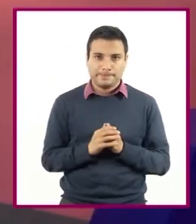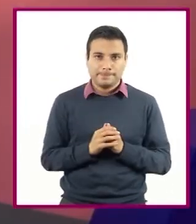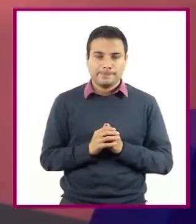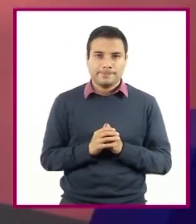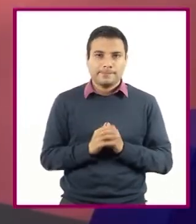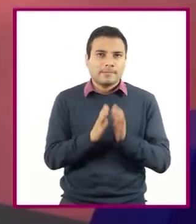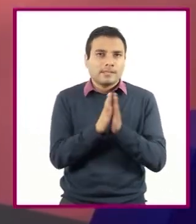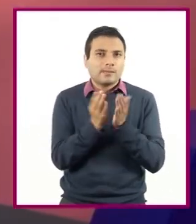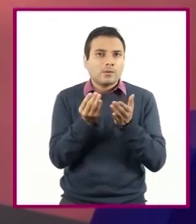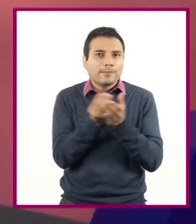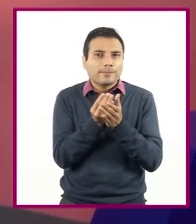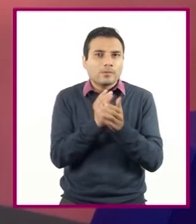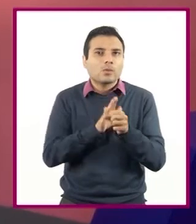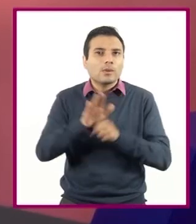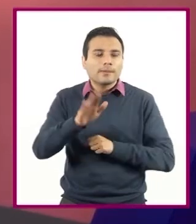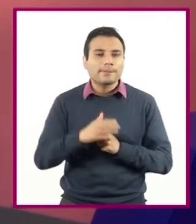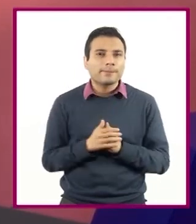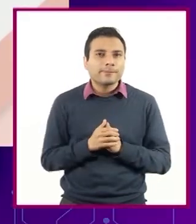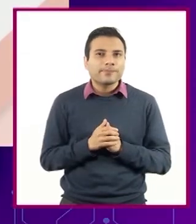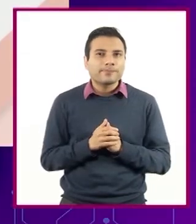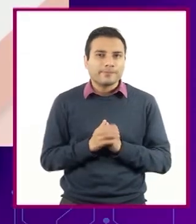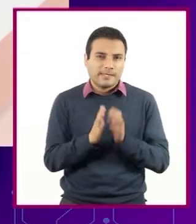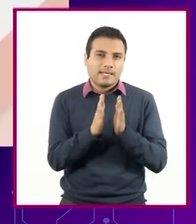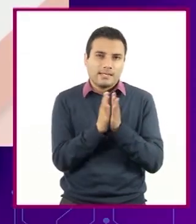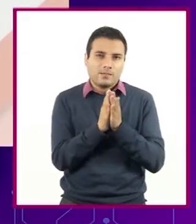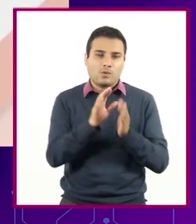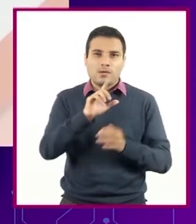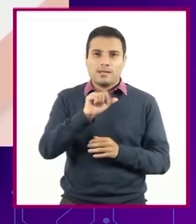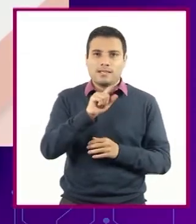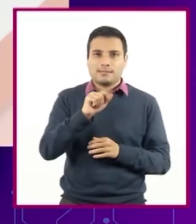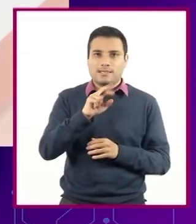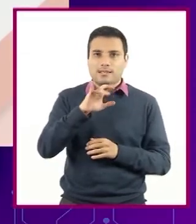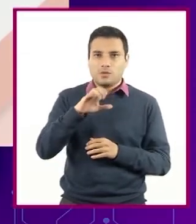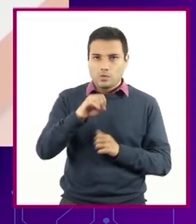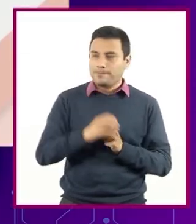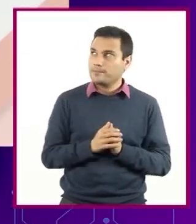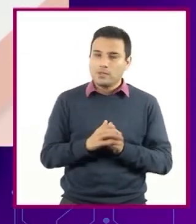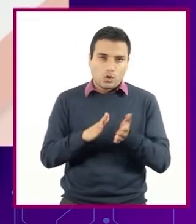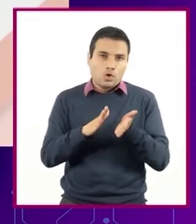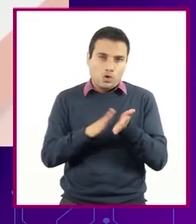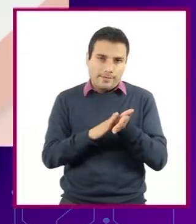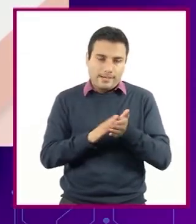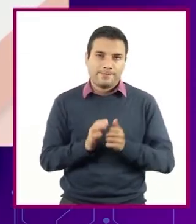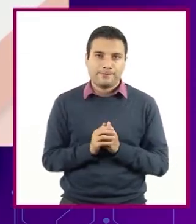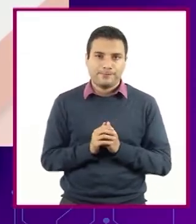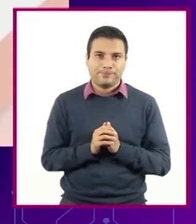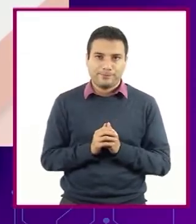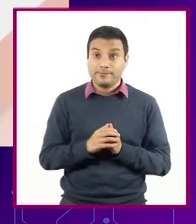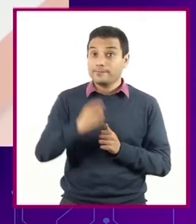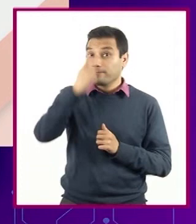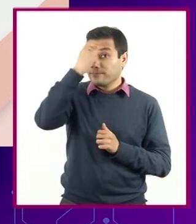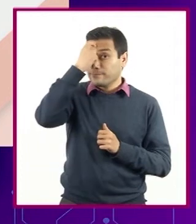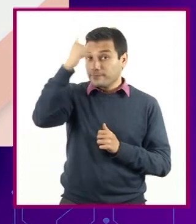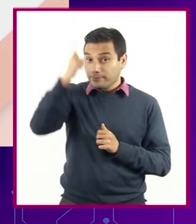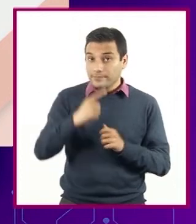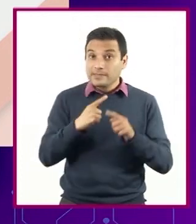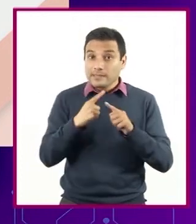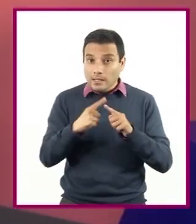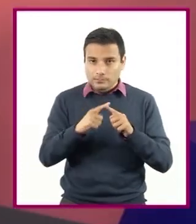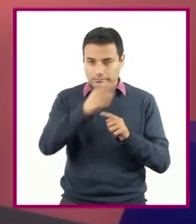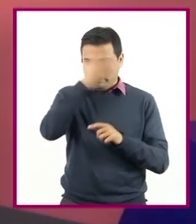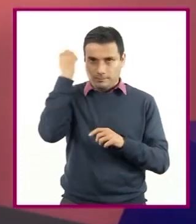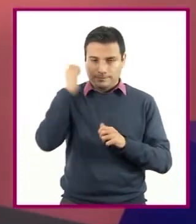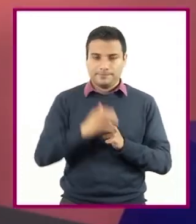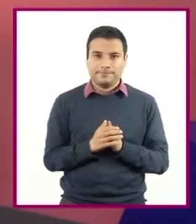al que pertenece la obra de El Lazarillo. Novela, por cierto, de autor anónimo.